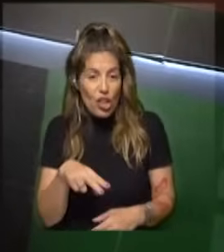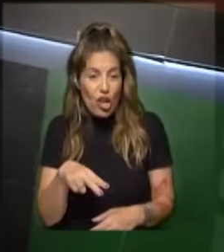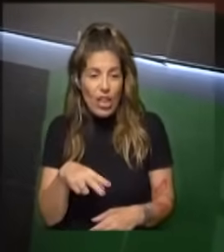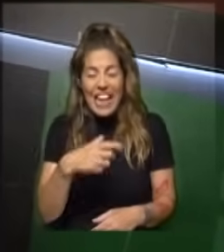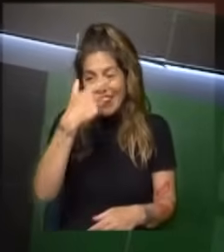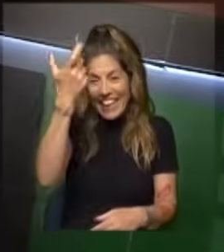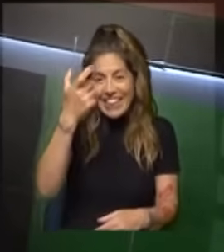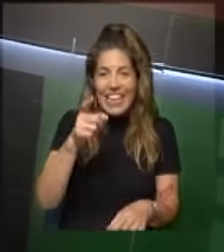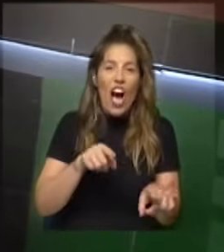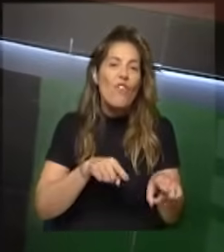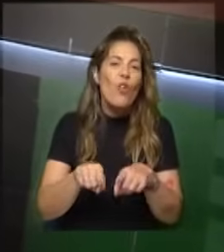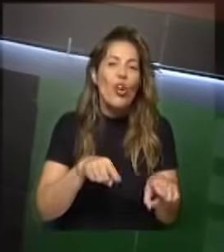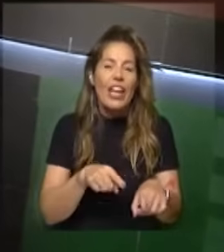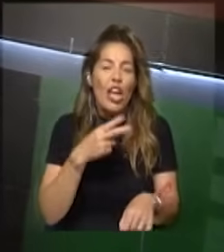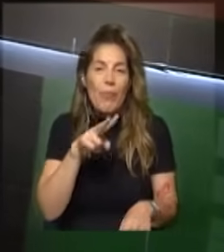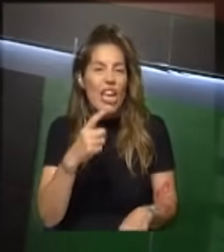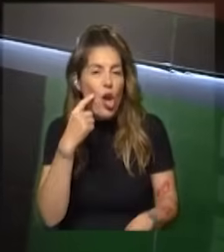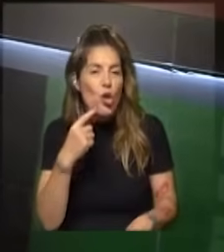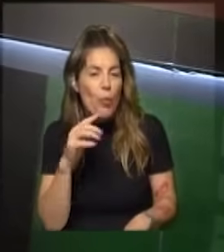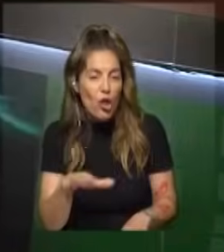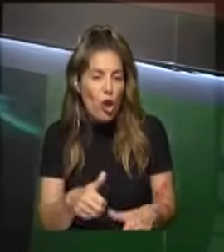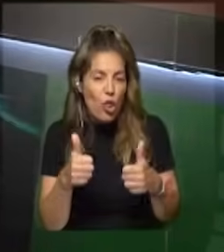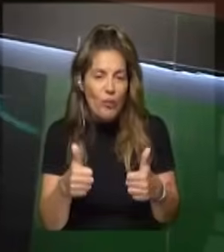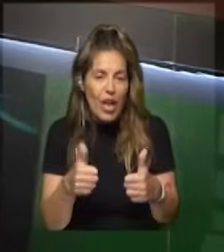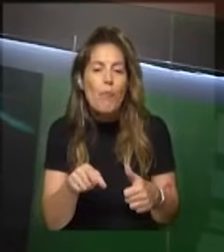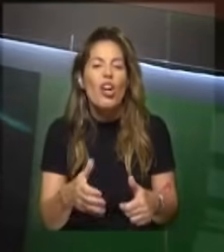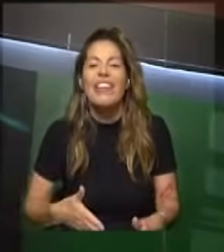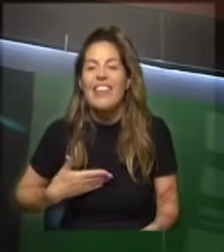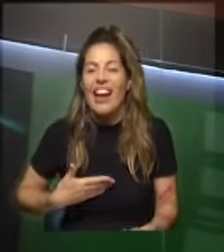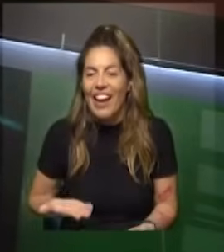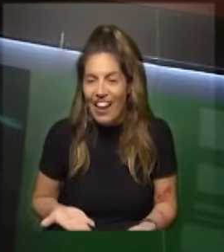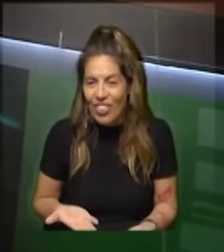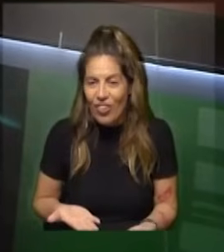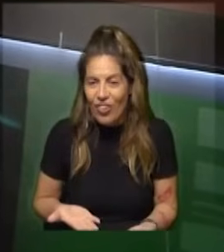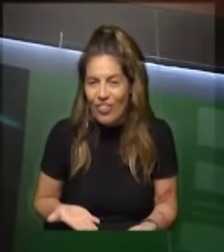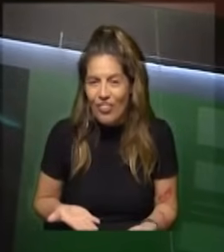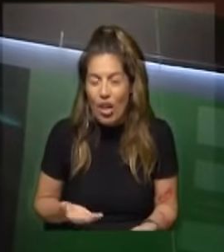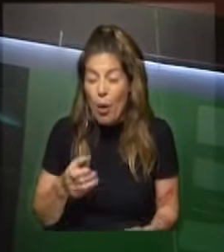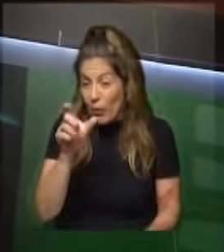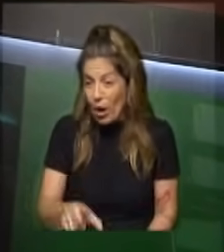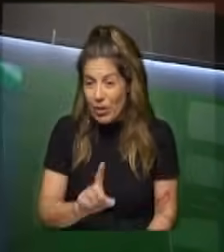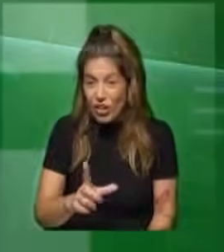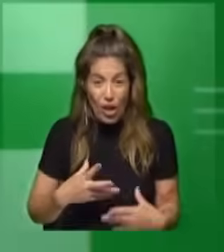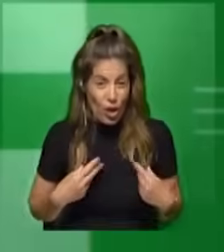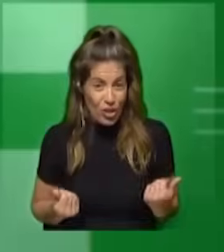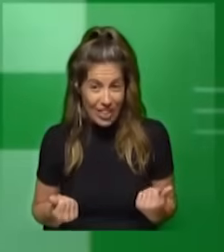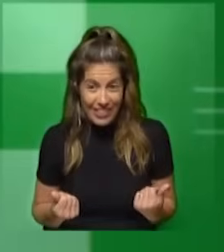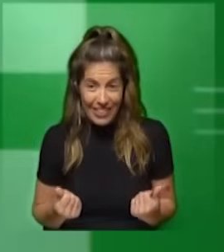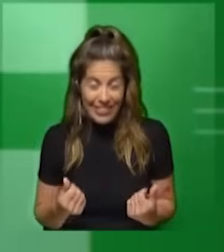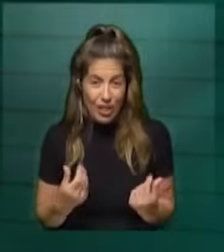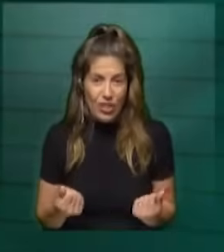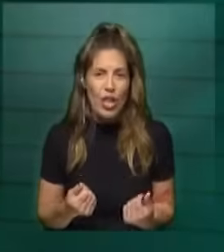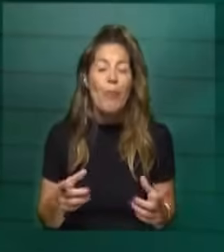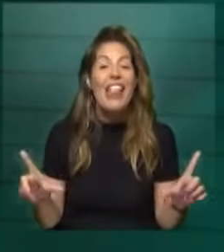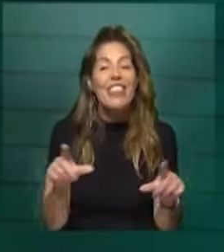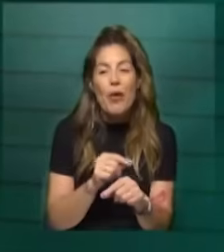técnica, burocrática, que dice, miren los números, está todo bien, ¿por qué te estás quejando? ¿No? Que eso es lo que... Pero la gente no lo siente. La gente no lo siente. Guillermo,